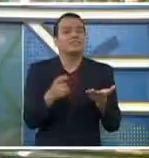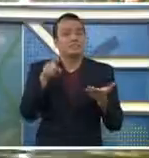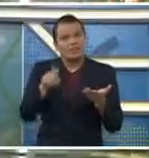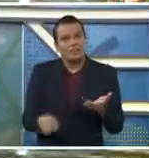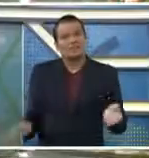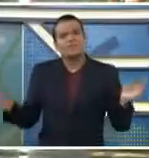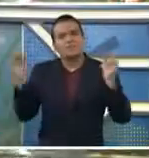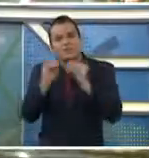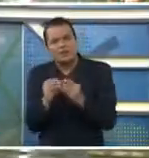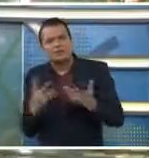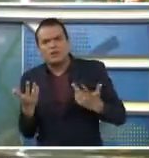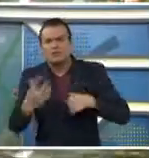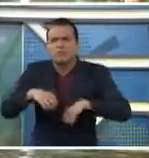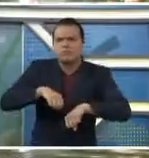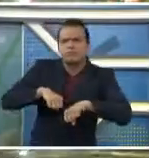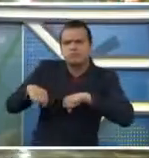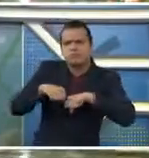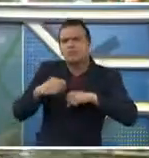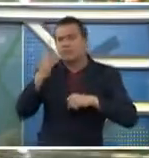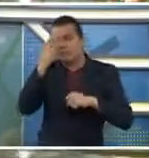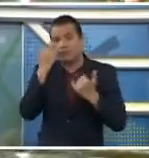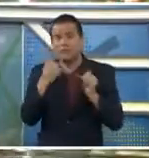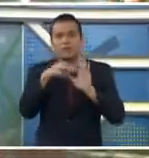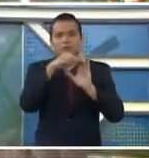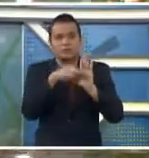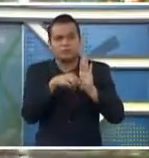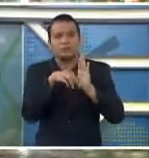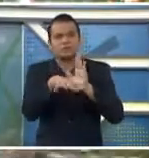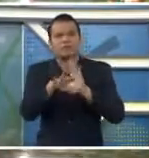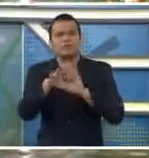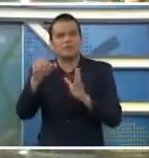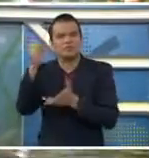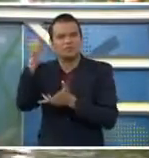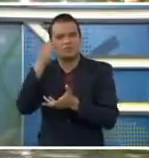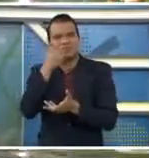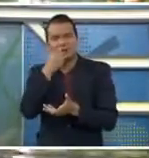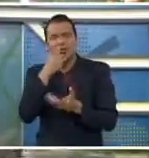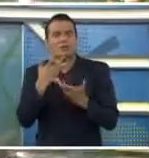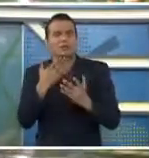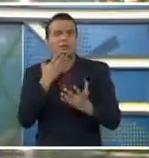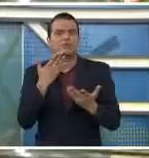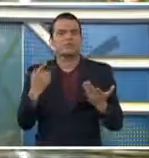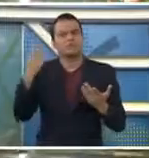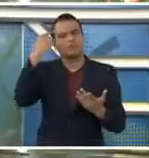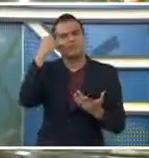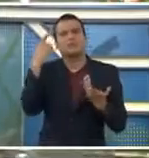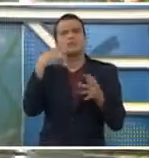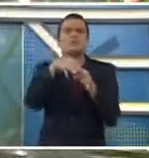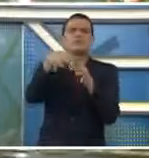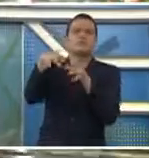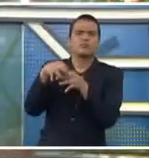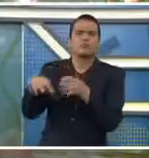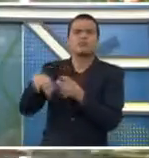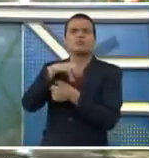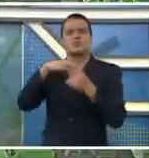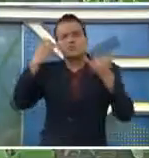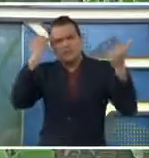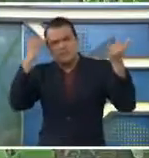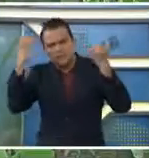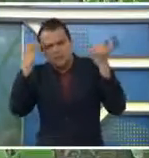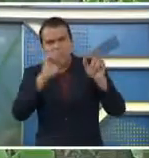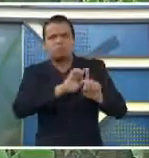el ecosistema emprendedor ahora que ya tenemos una política pública de economía naranja que vamos a propender por municipios y ciudades de